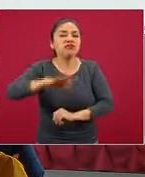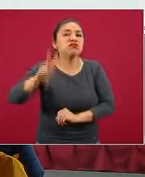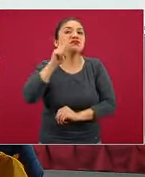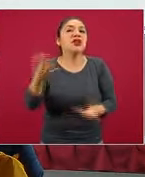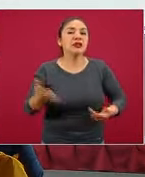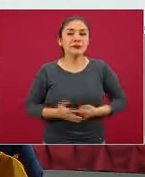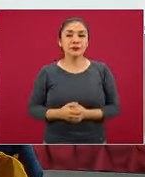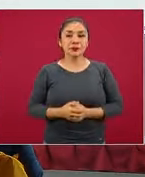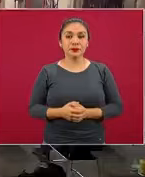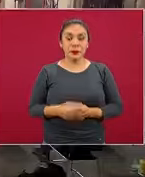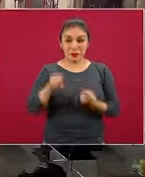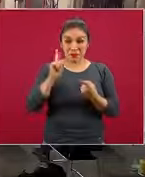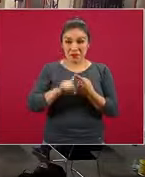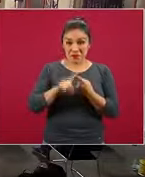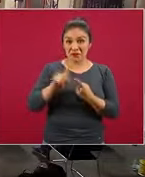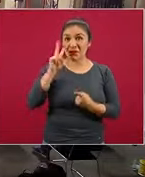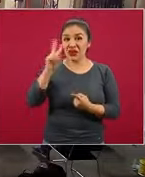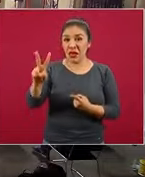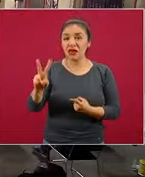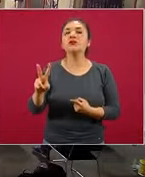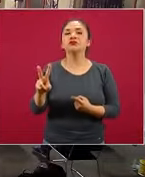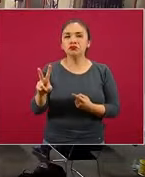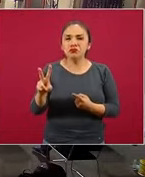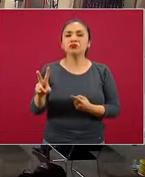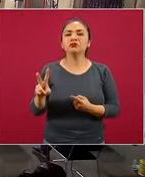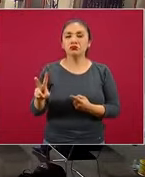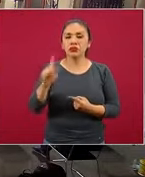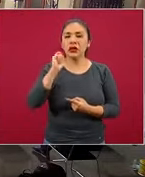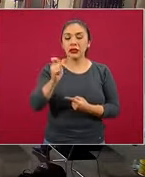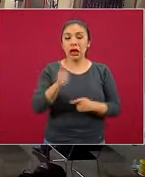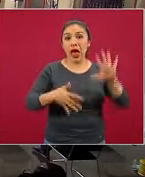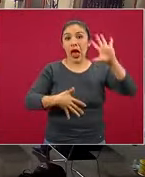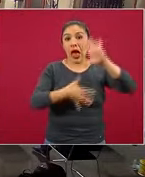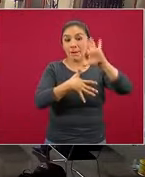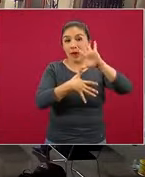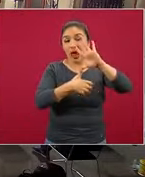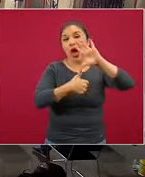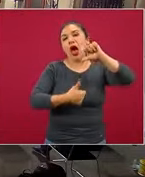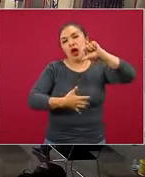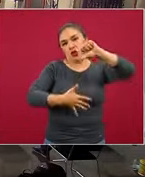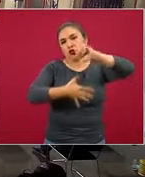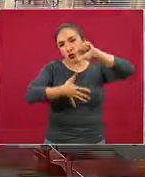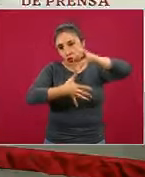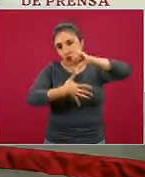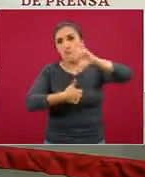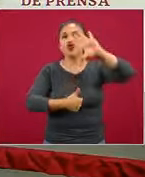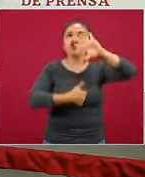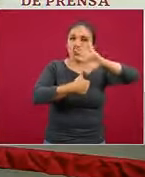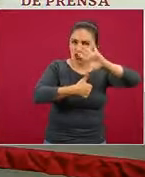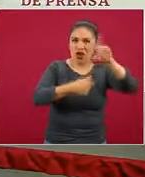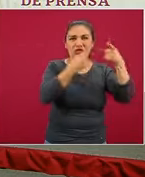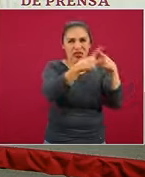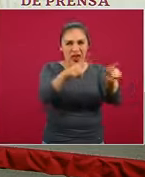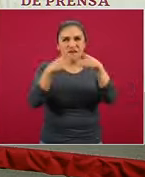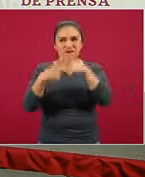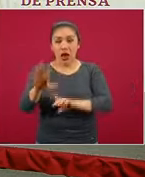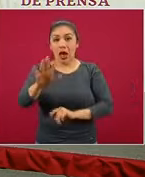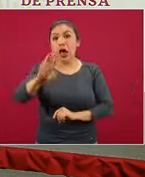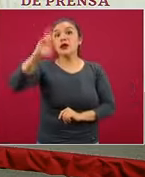acme. Primeramente, revisamos la separación entre lo que es América del Sur y América del Norte, recordando